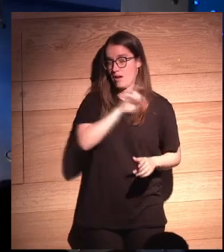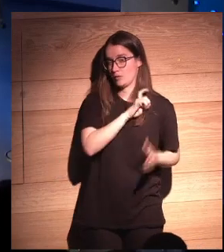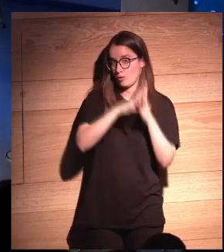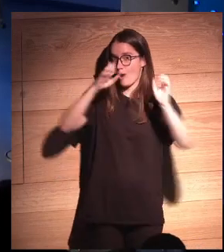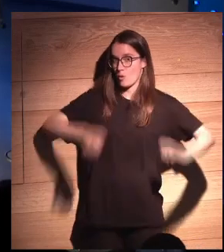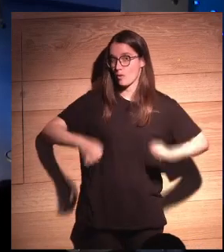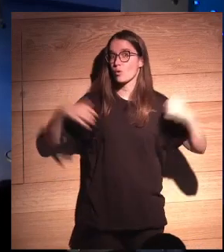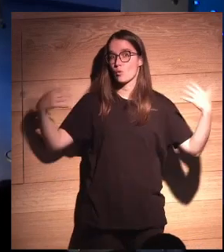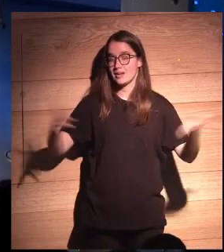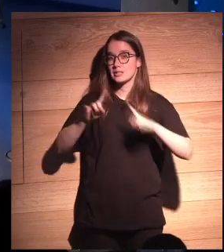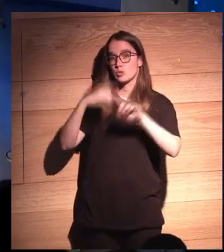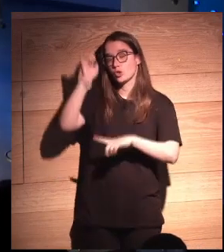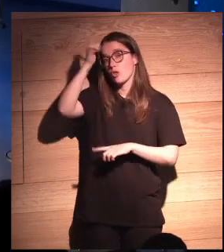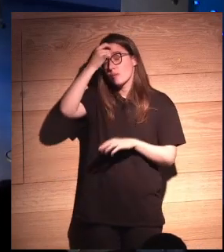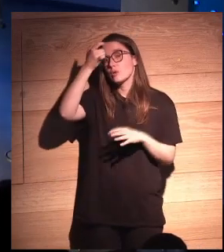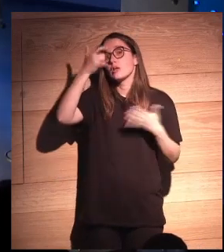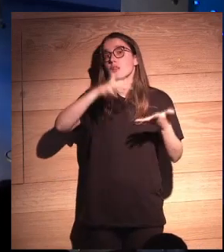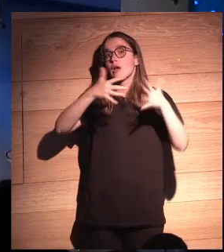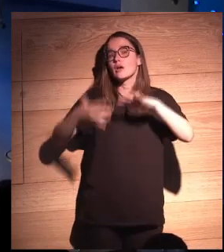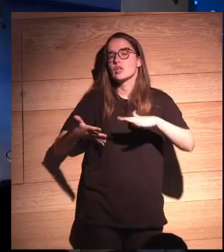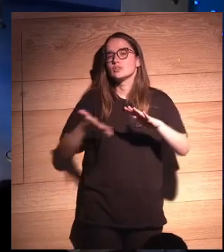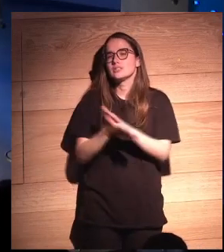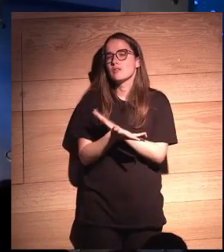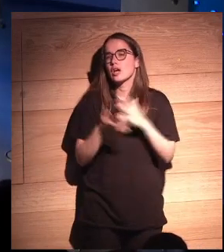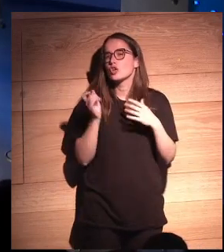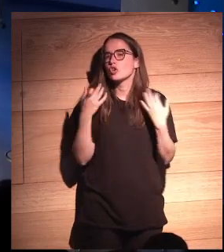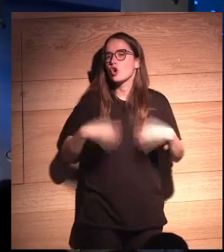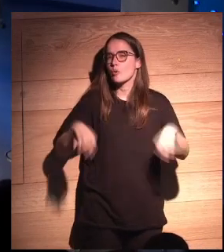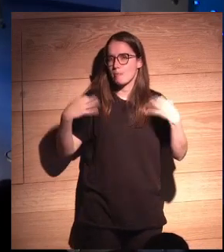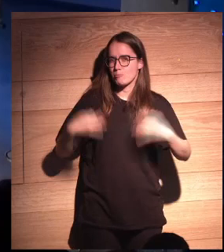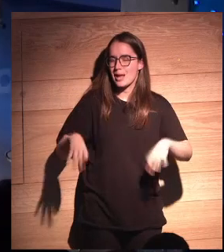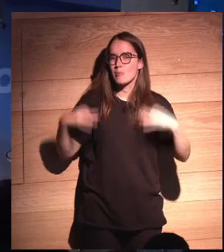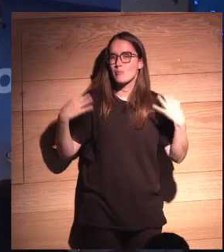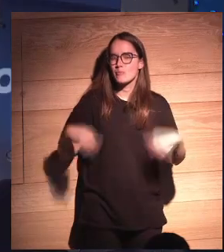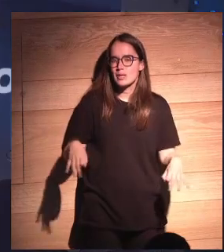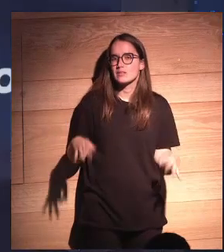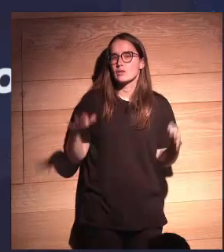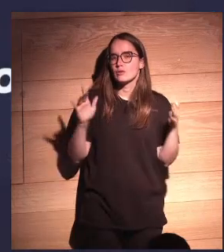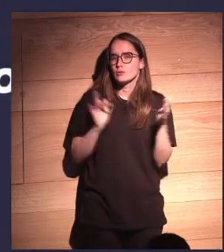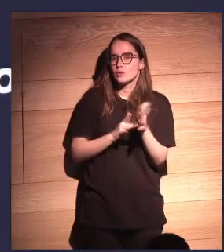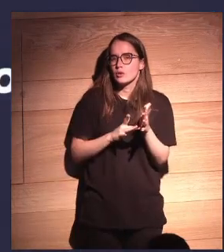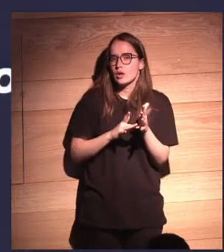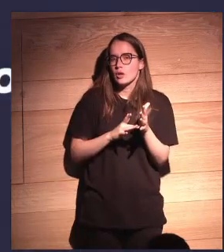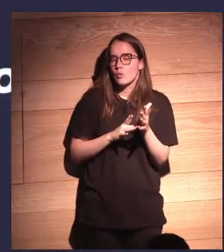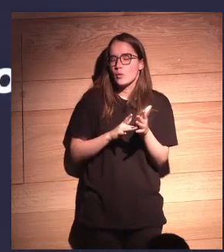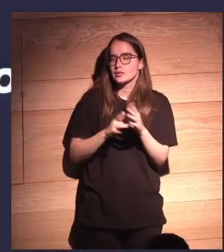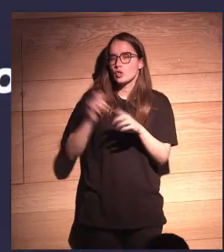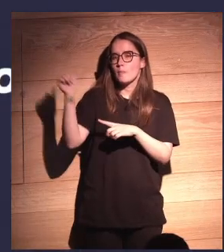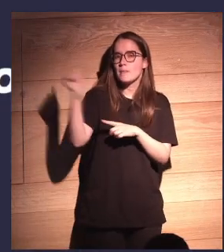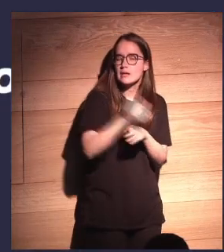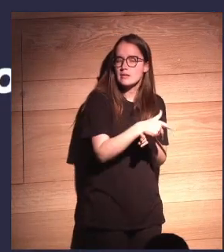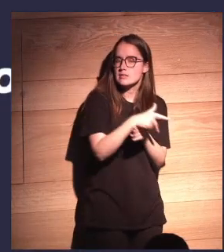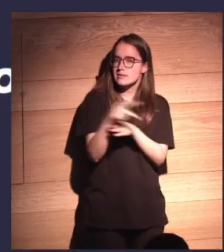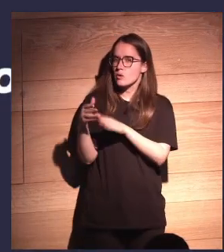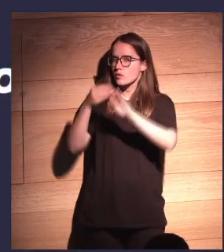Luego, la conceptualización, que es el proceso. Usualmente esto debería ir cuando se está filmando la película o cuando se